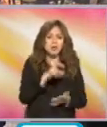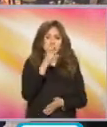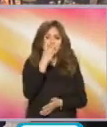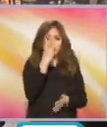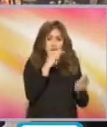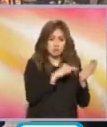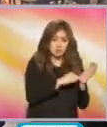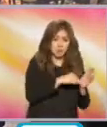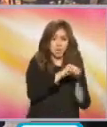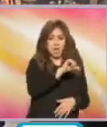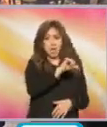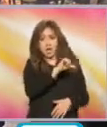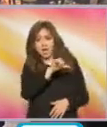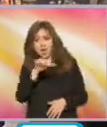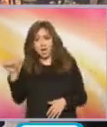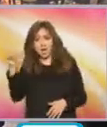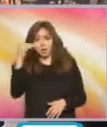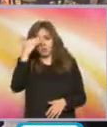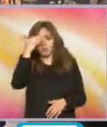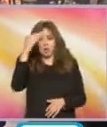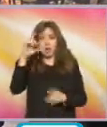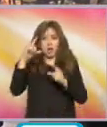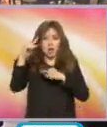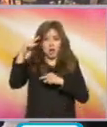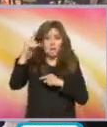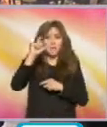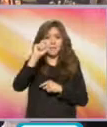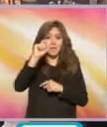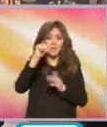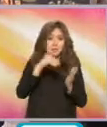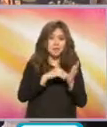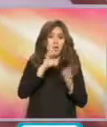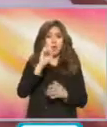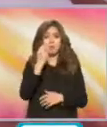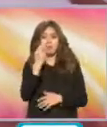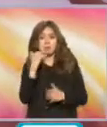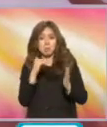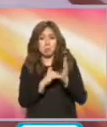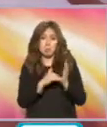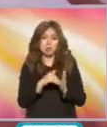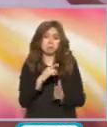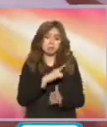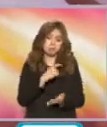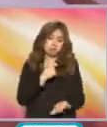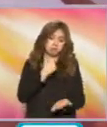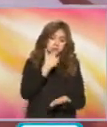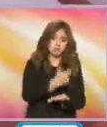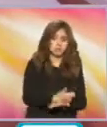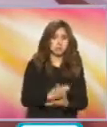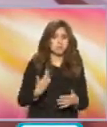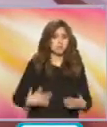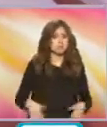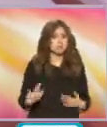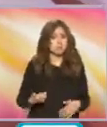vez hasta un tratamiento de un tatuaje grande, tal vez 20,000, 25,000 Órale, es pesos. caro además. Depende. Hay Y que sí se pensarlo.